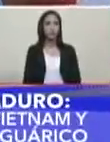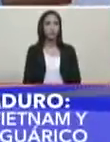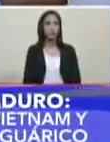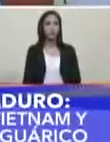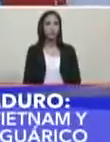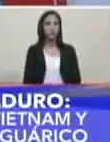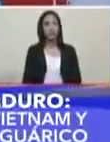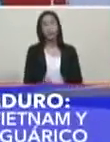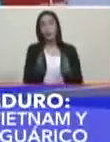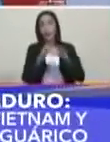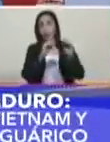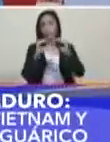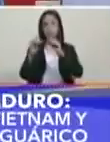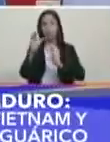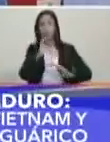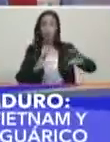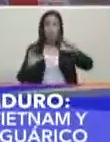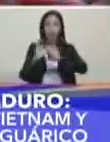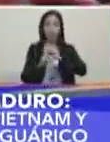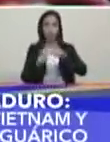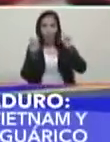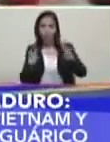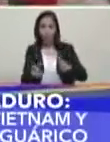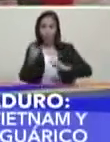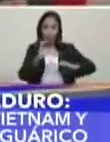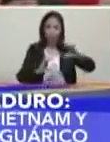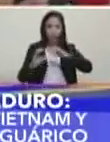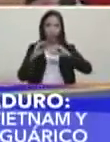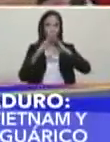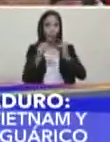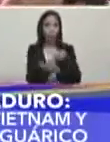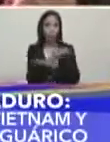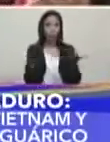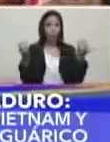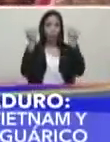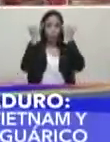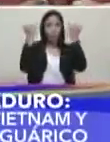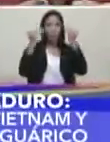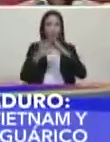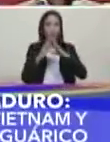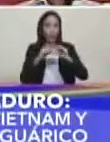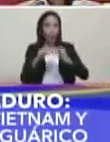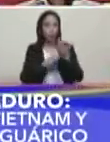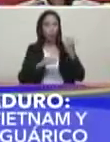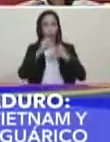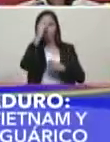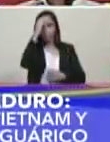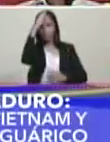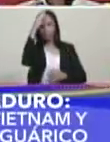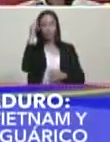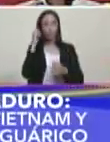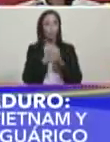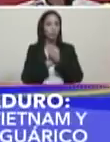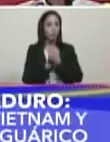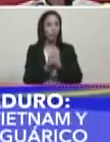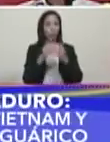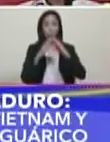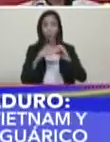los científicos del país, con su conocimiento, con su capacidad, con su amor.